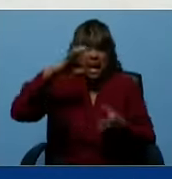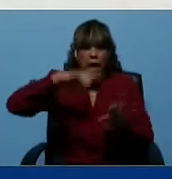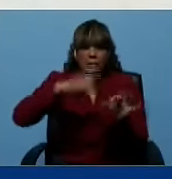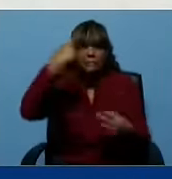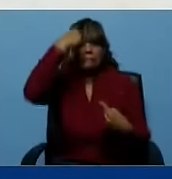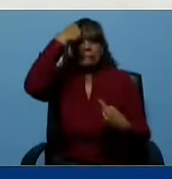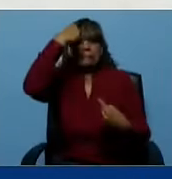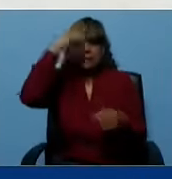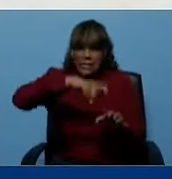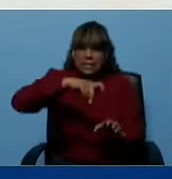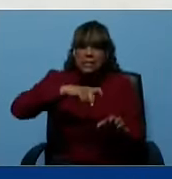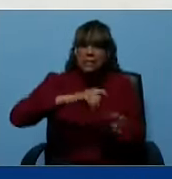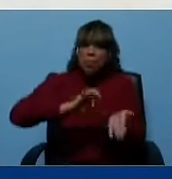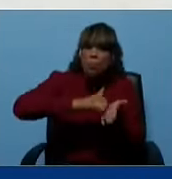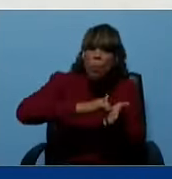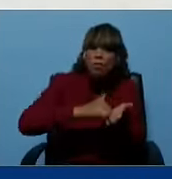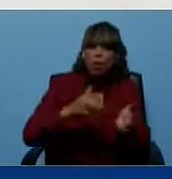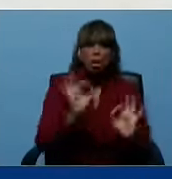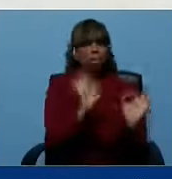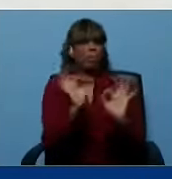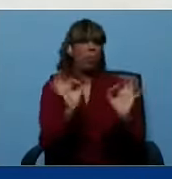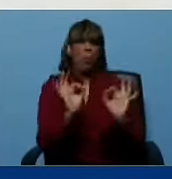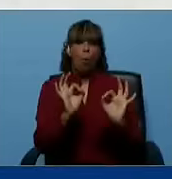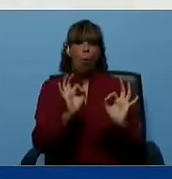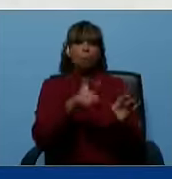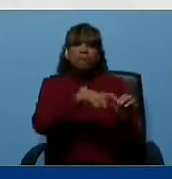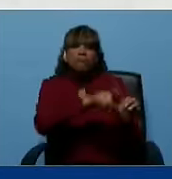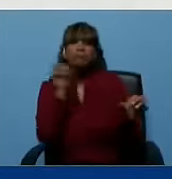Entonces yo dije, desinstala el odio,